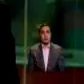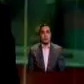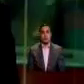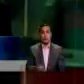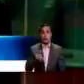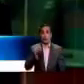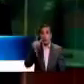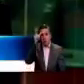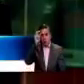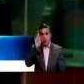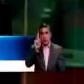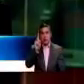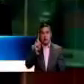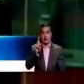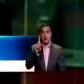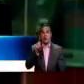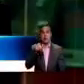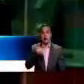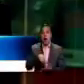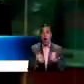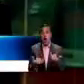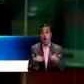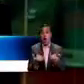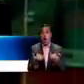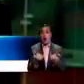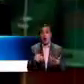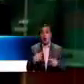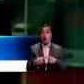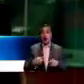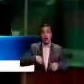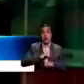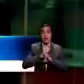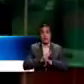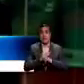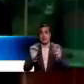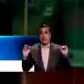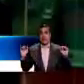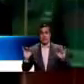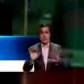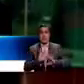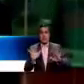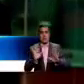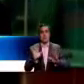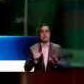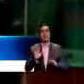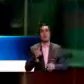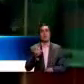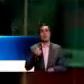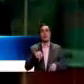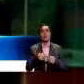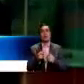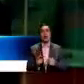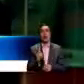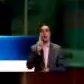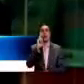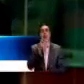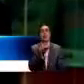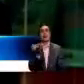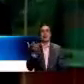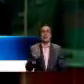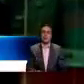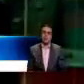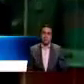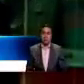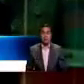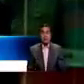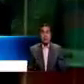creo que es apropiado en una circunstancia así, cuando estamos evitando las aglomeraciones, que se dé una inauguración en este punto.